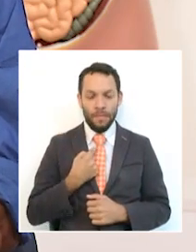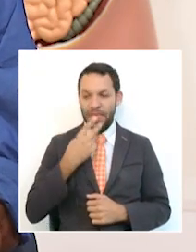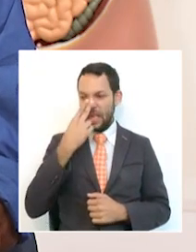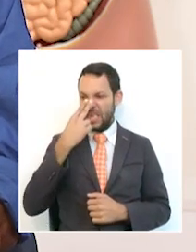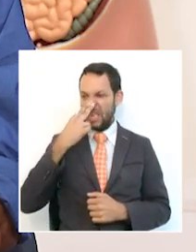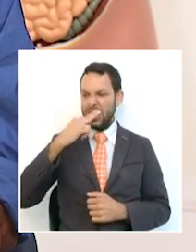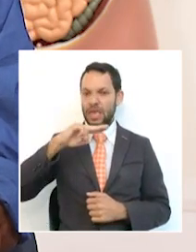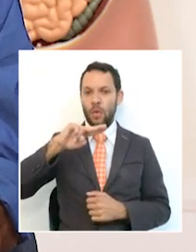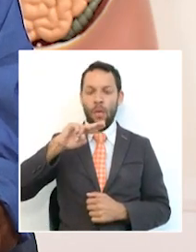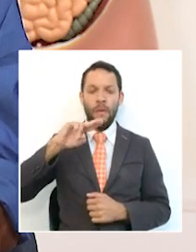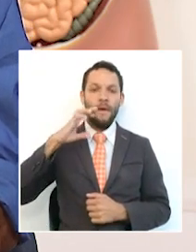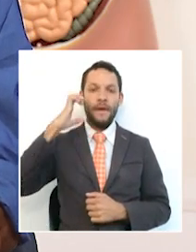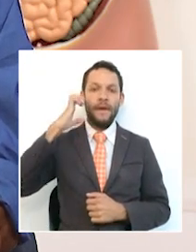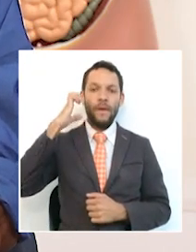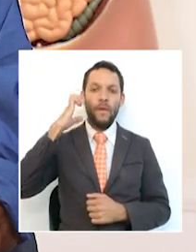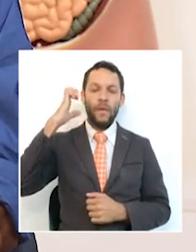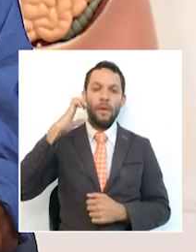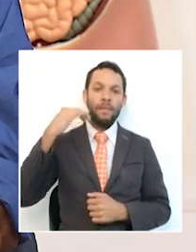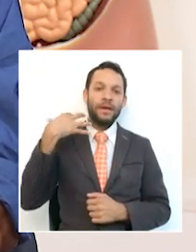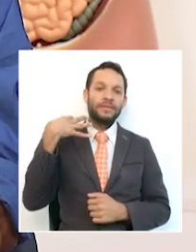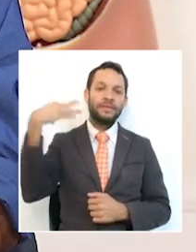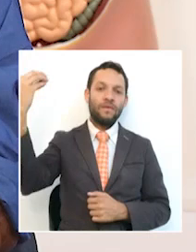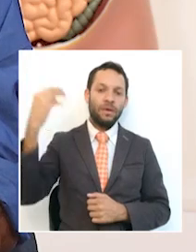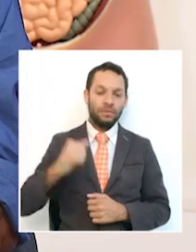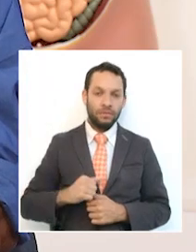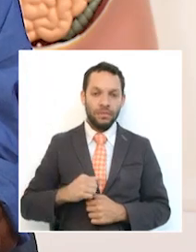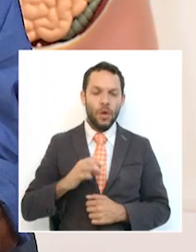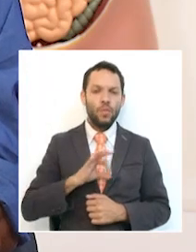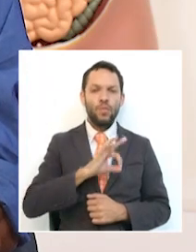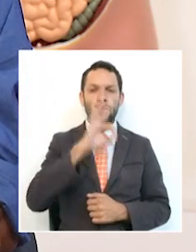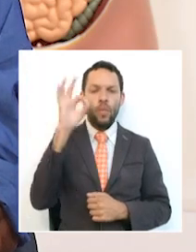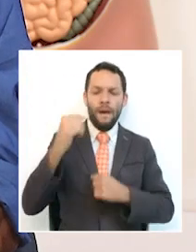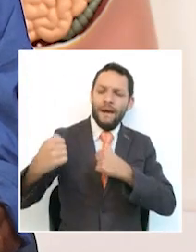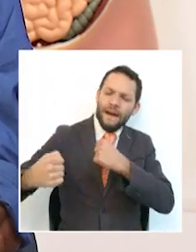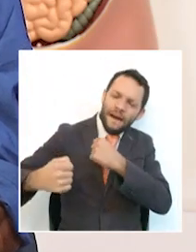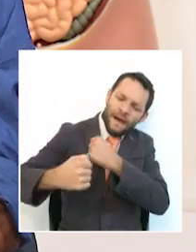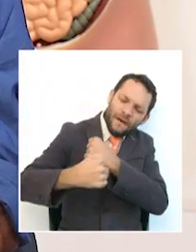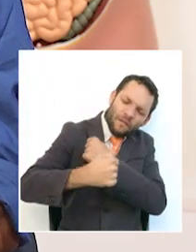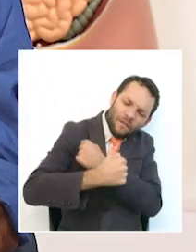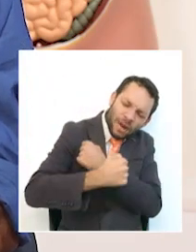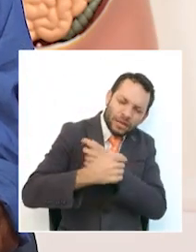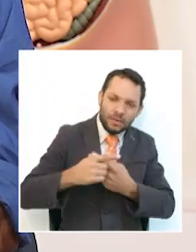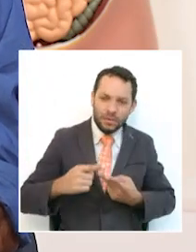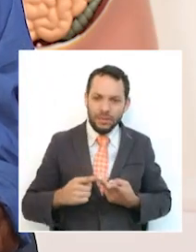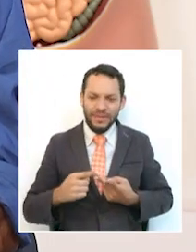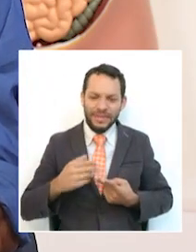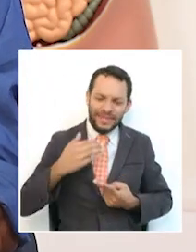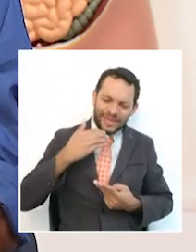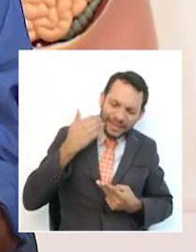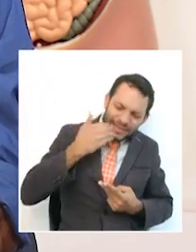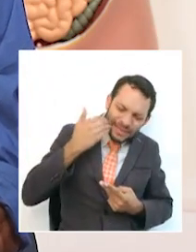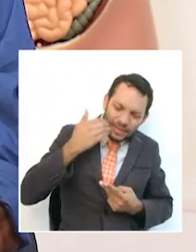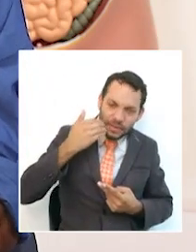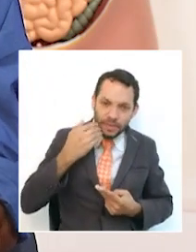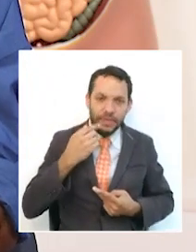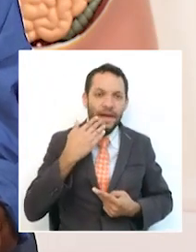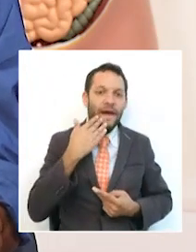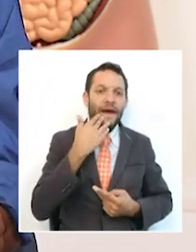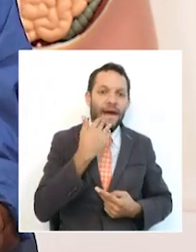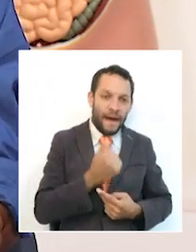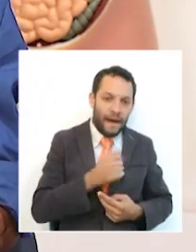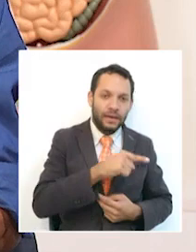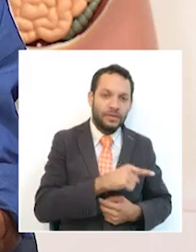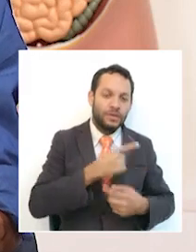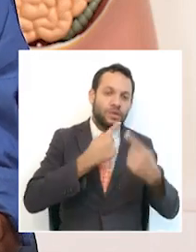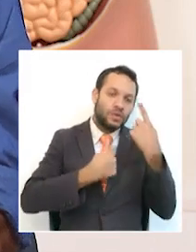en europa hace mucho tiempo lo veo y nadie me habla sabe hace mucho tiempo ni me había reído ni pasado tan rico y lloraba y lloraba eso es